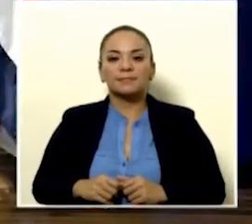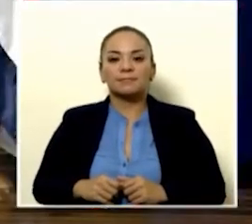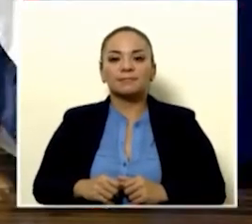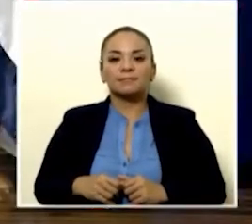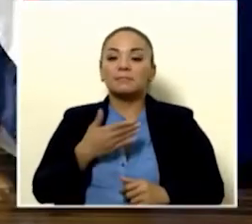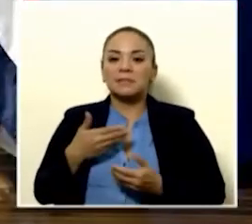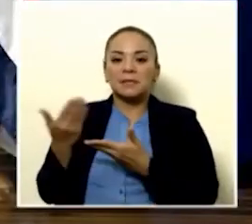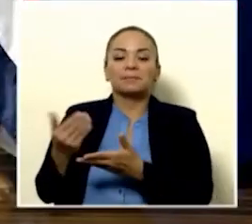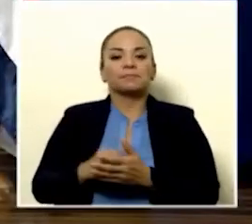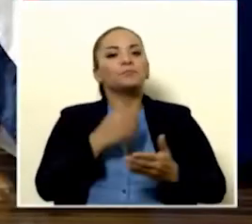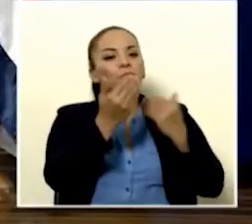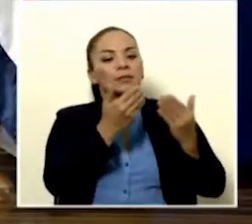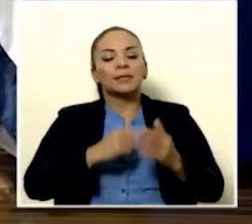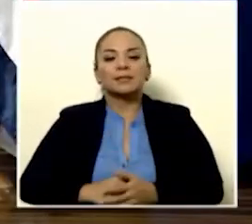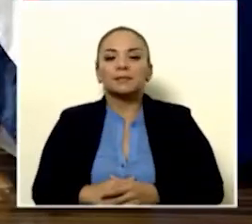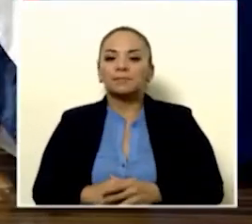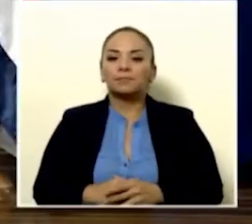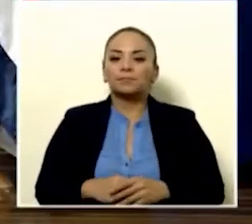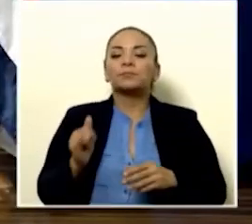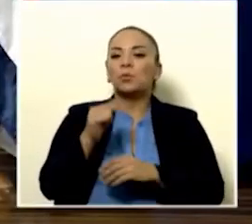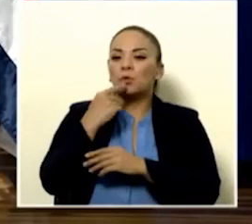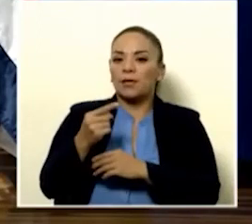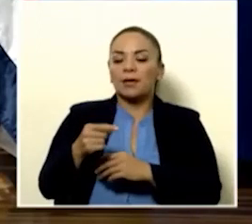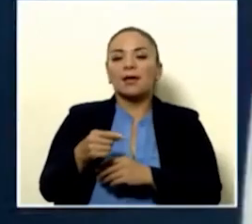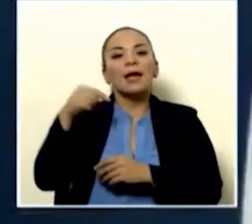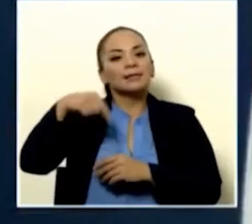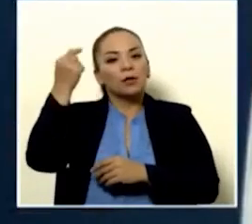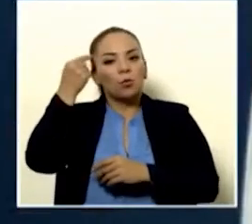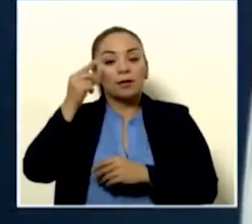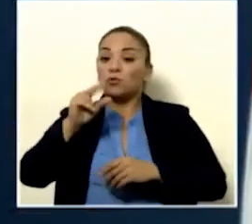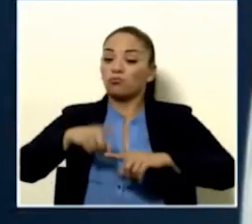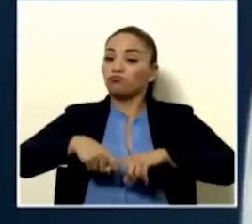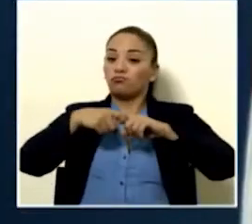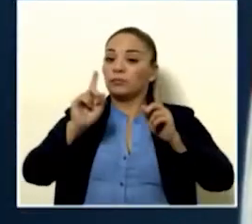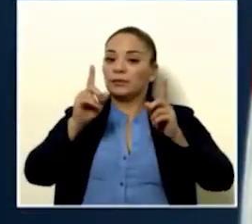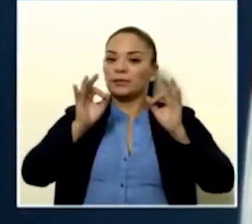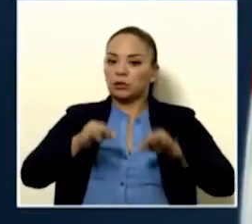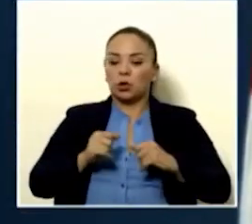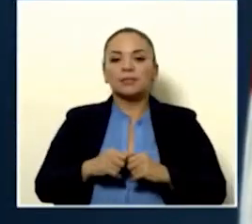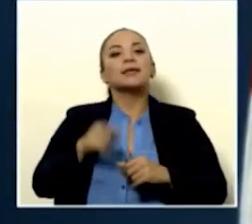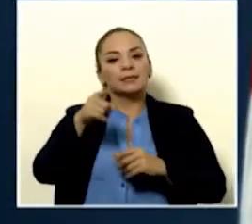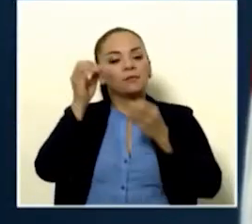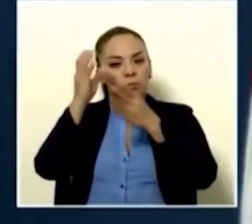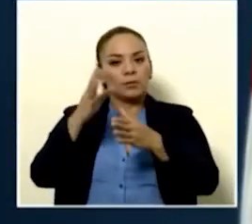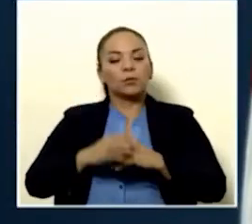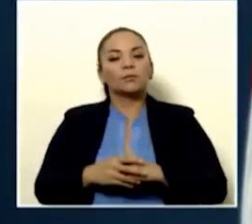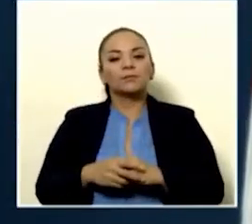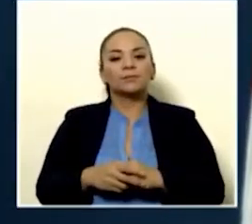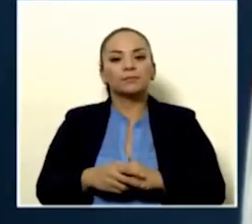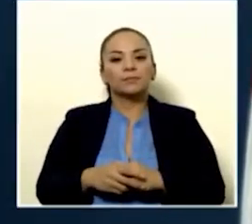Presidente, adelante. Muchas gracias. Como dije, en ese momento este gobierno no pospone decisiones. Ese fue el anuncio en